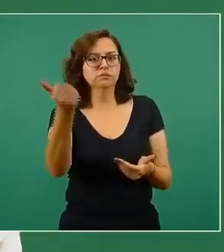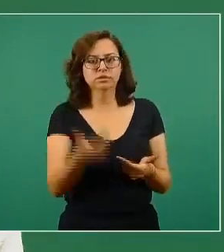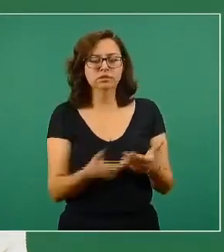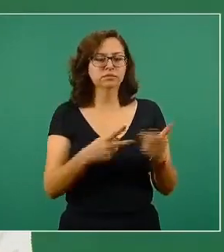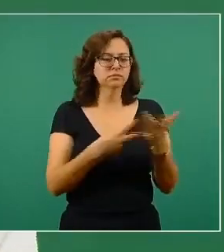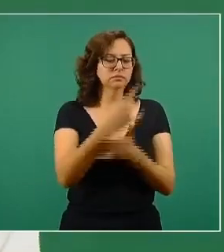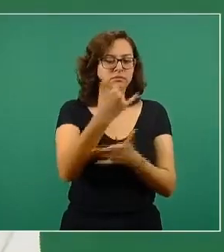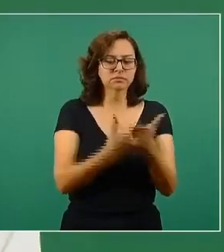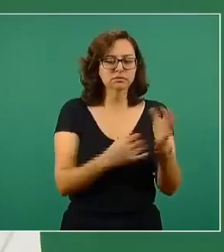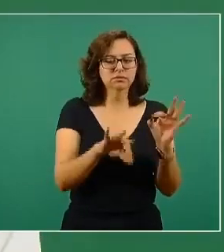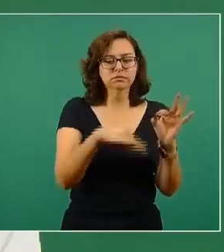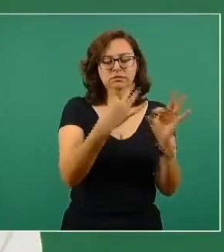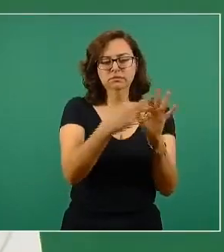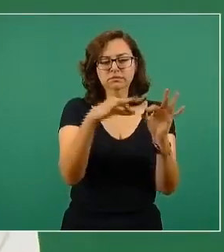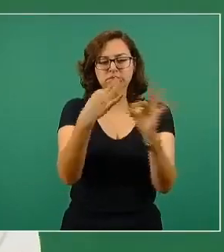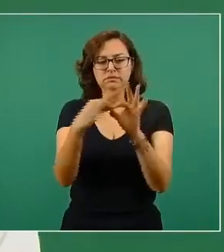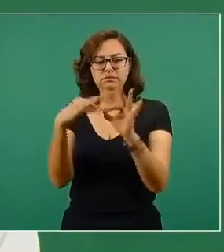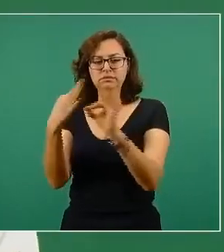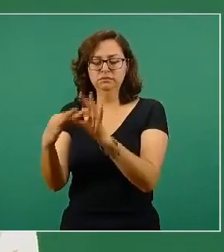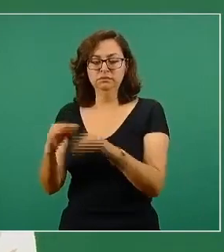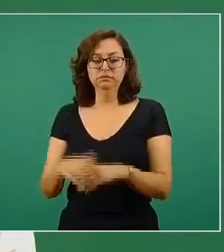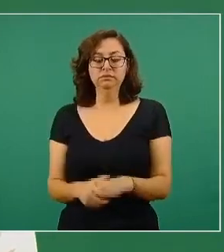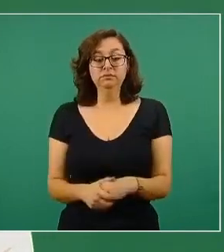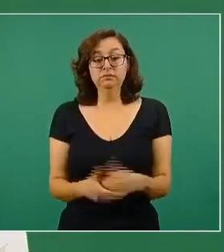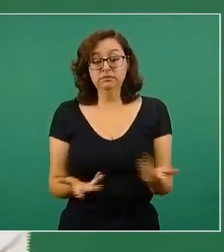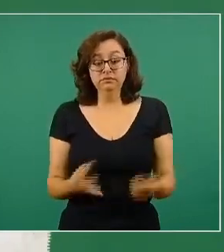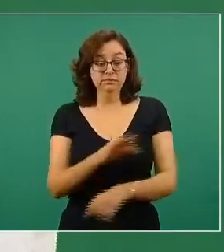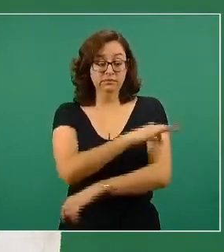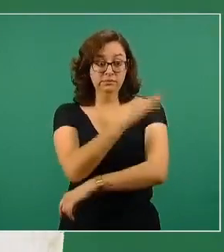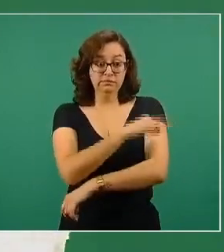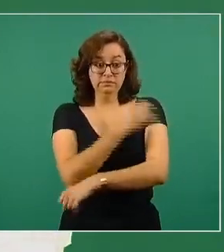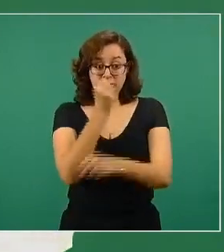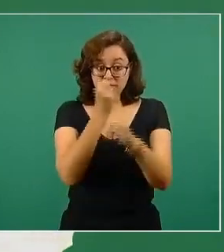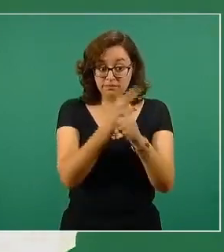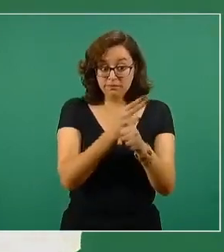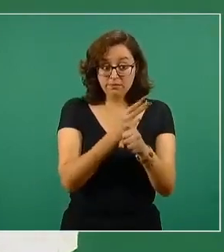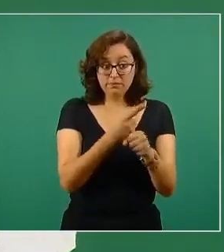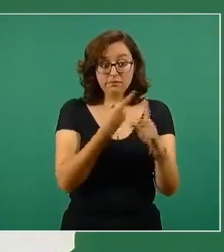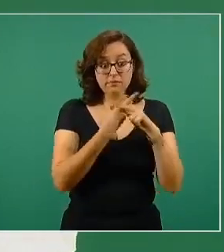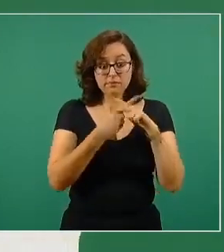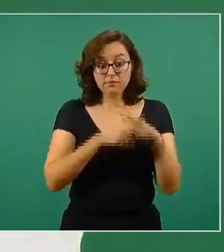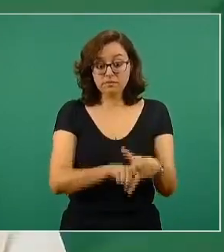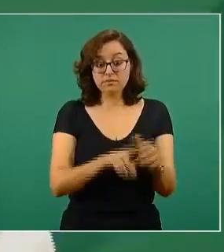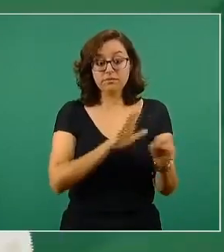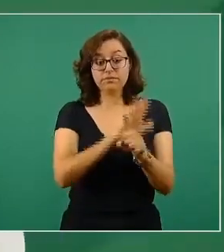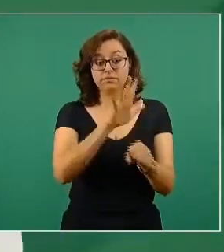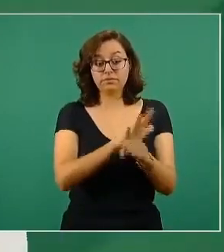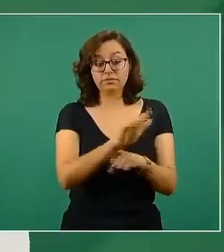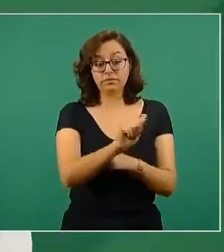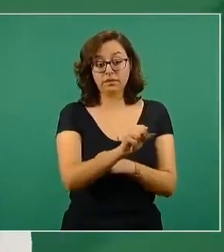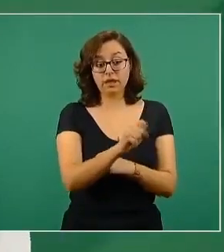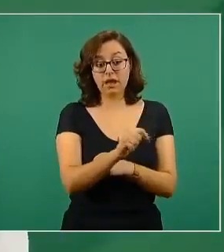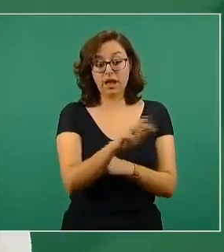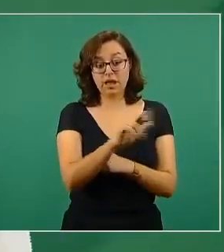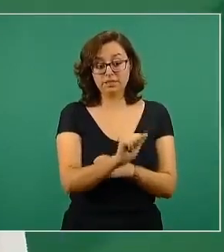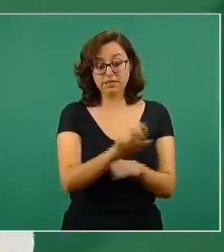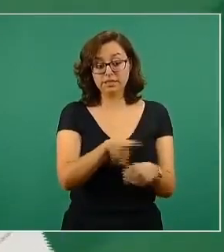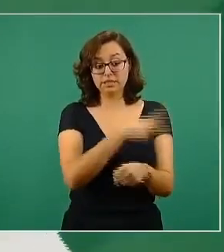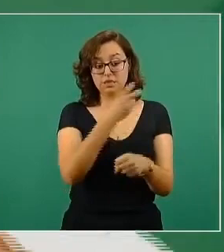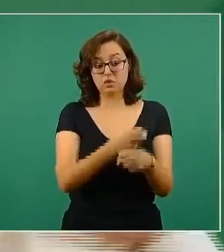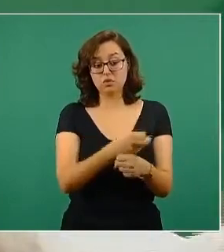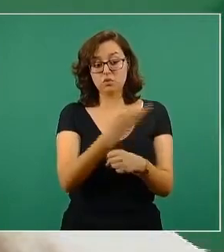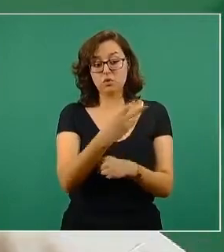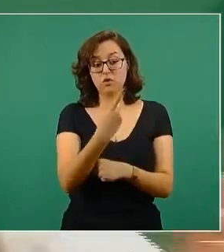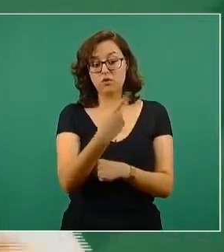los proyectos. Algunas de las vacunas más tempranas en existencia en el mundo fueron la de Astra, que fue la primera, enseguida la de Pfizer